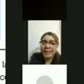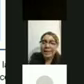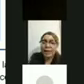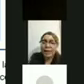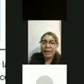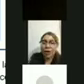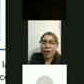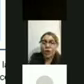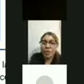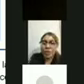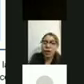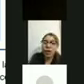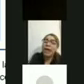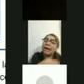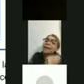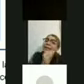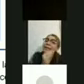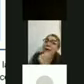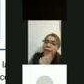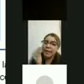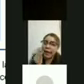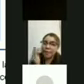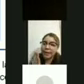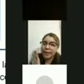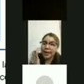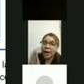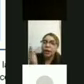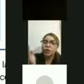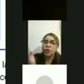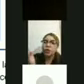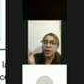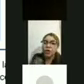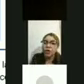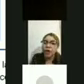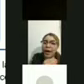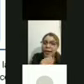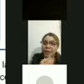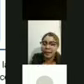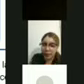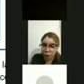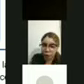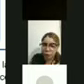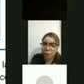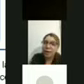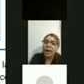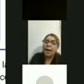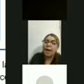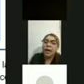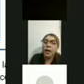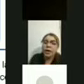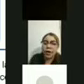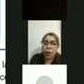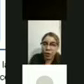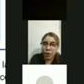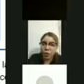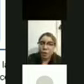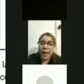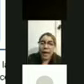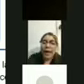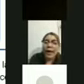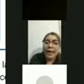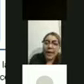que este establece el conocimiento que va secuencialmente en los contextos escritos. ¿Qué quiero decir con